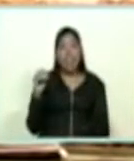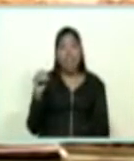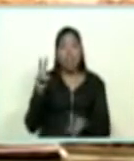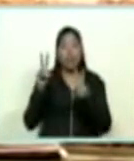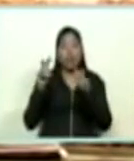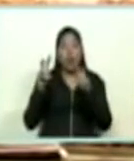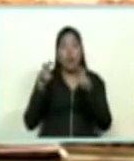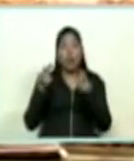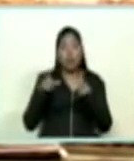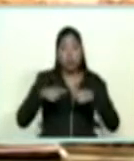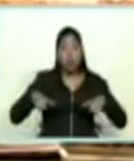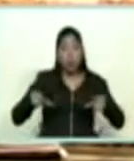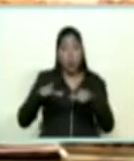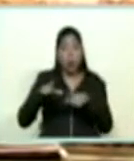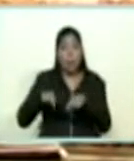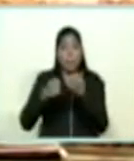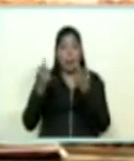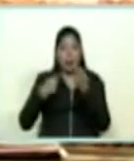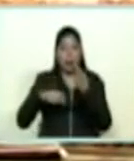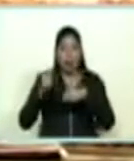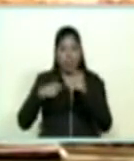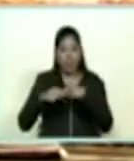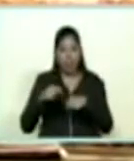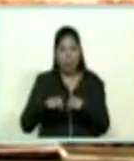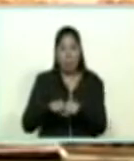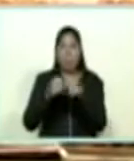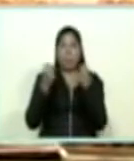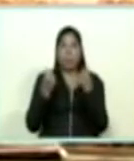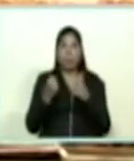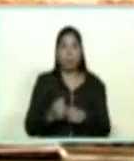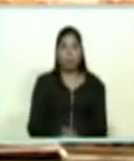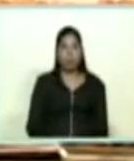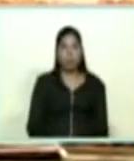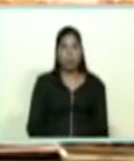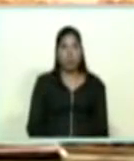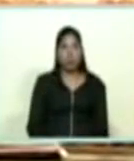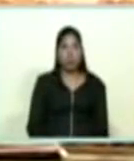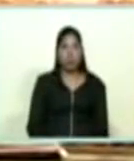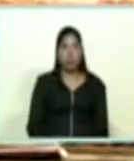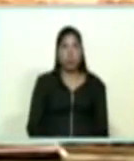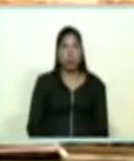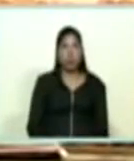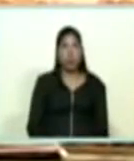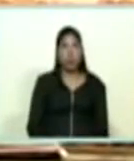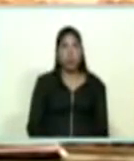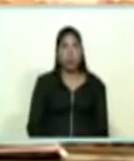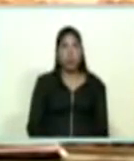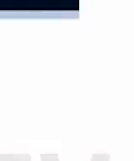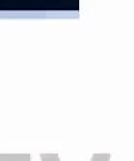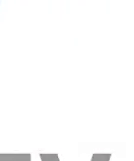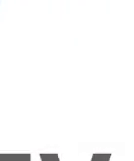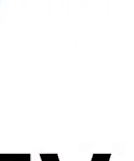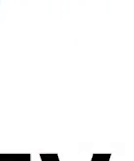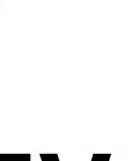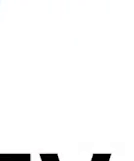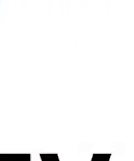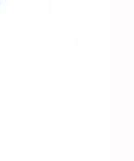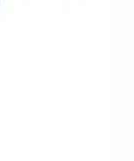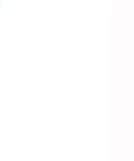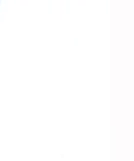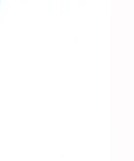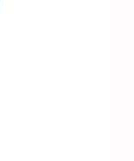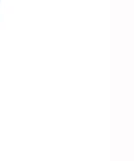actividad mayormente ilícita, bueno, definitivamente ilícita, pero mayormente tiene que ver con armas o alguna actividad militar.